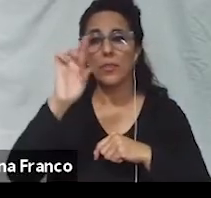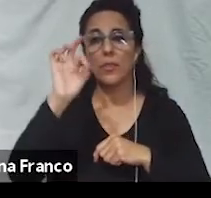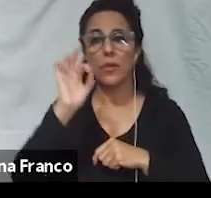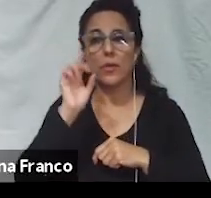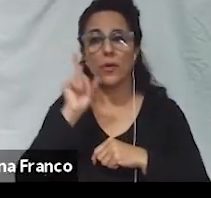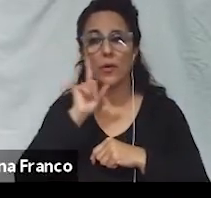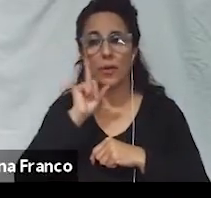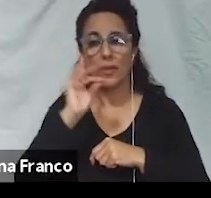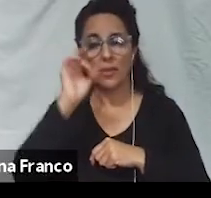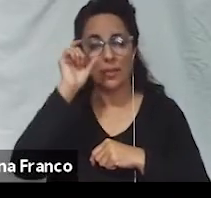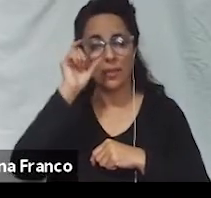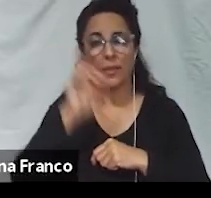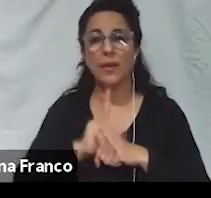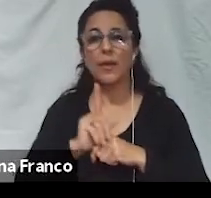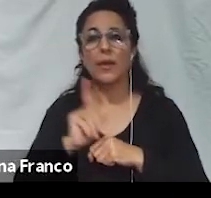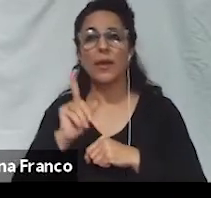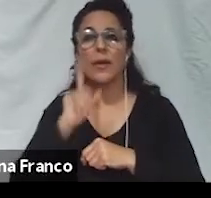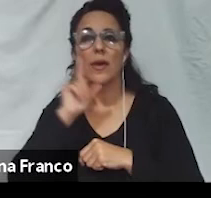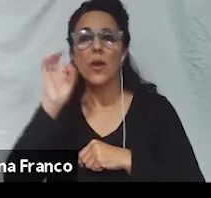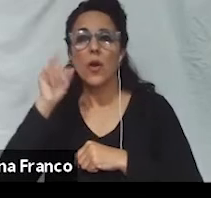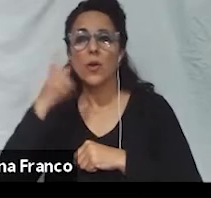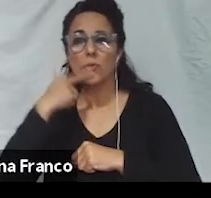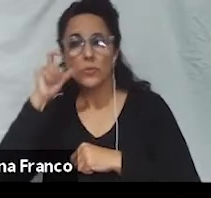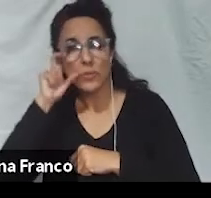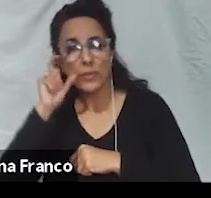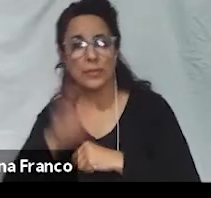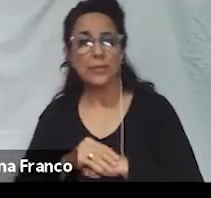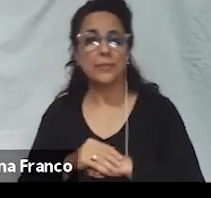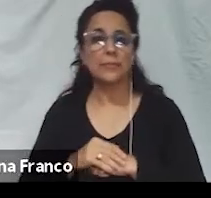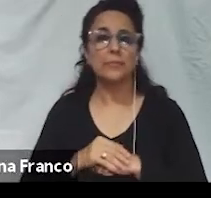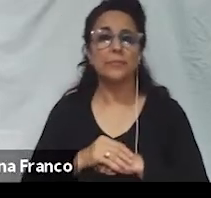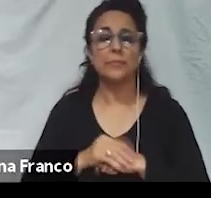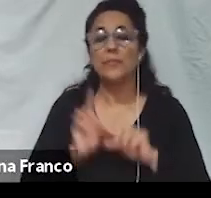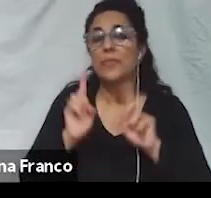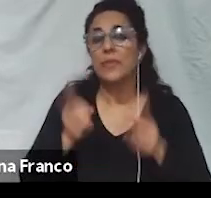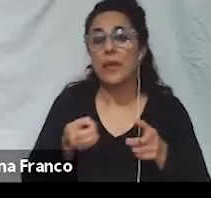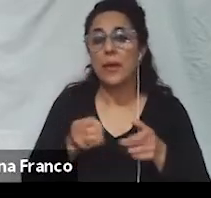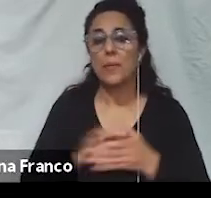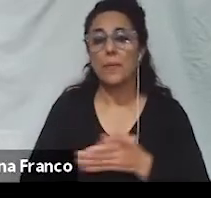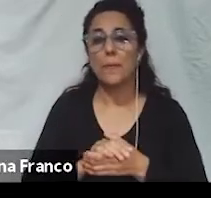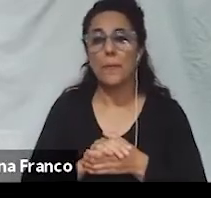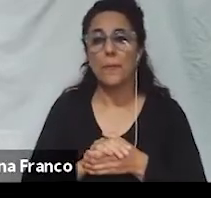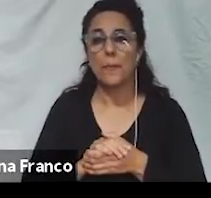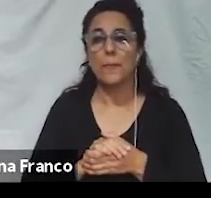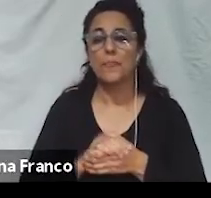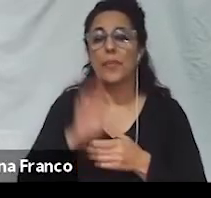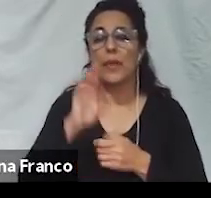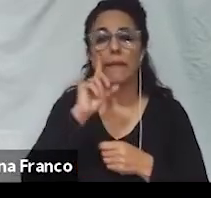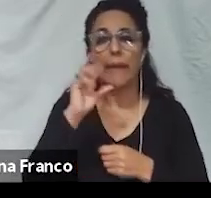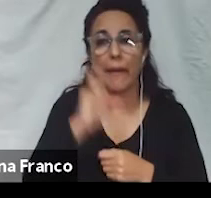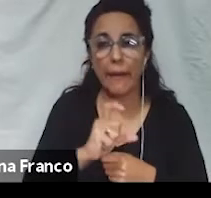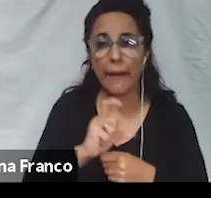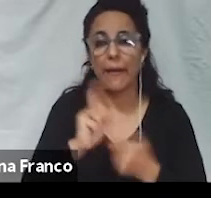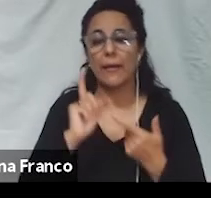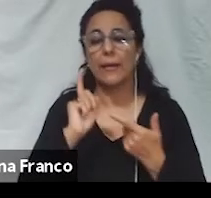y también mientras más conocimiento tengamos sobre diferentes frameworks, por ejemplo